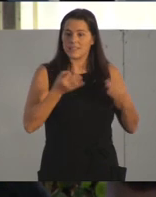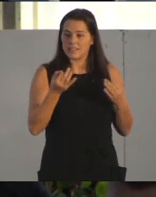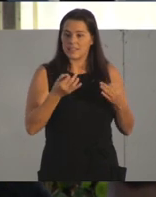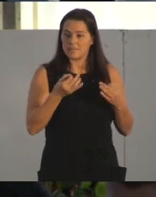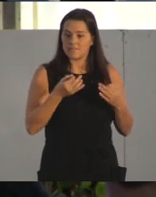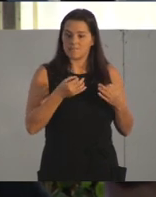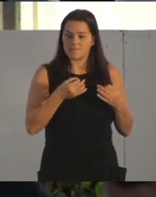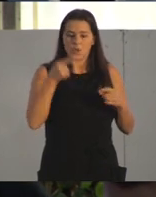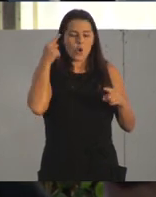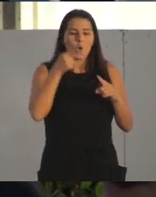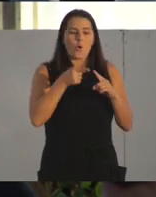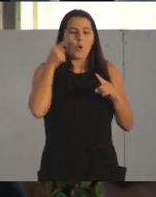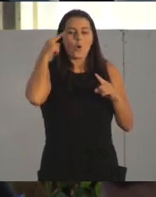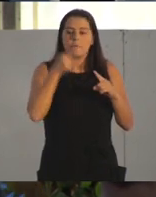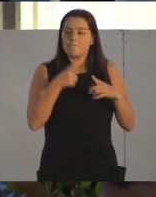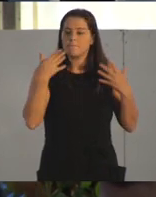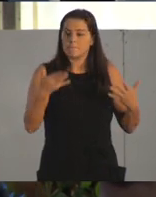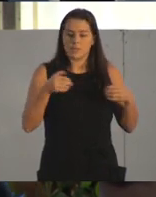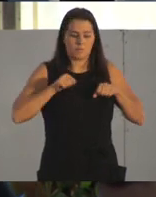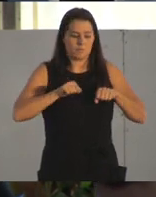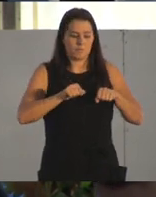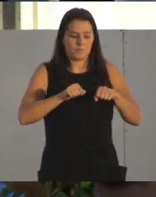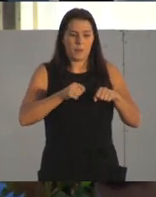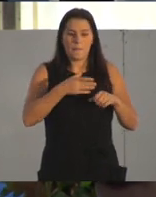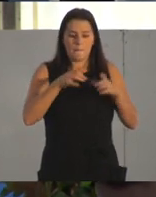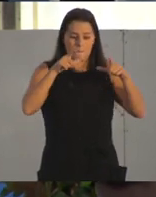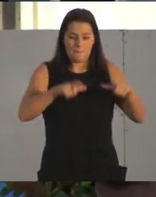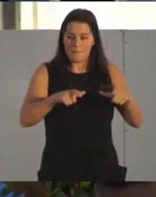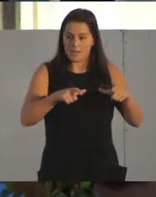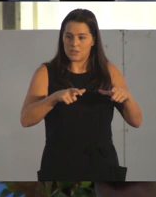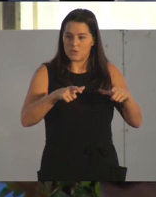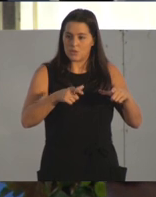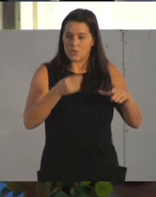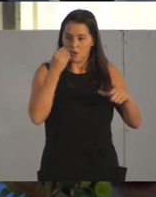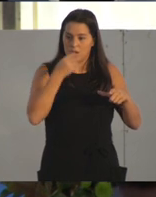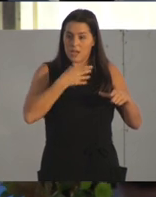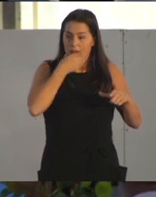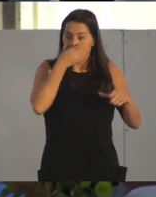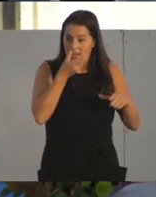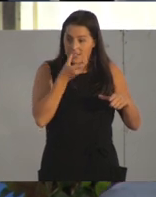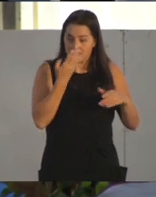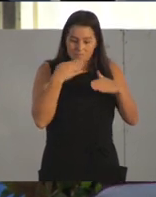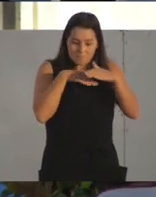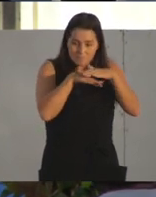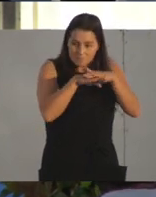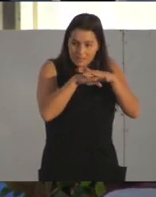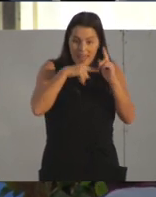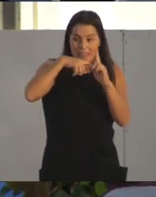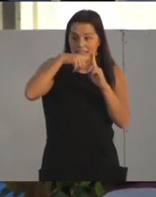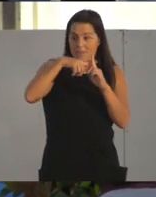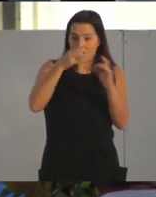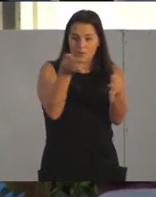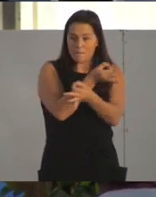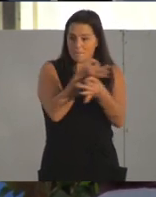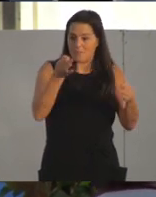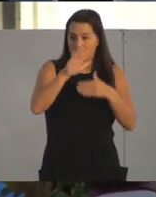está texturizado, pero siempre hablando de platos calientes, mantenerlo en su óptima temperatura hasta la hora de ser